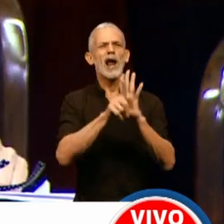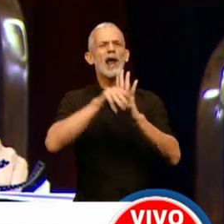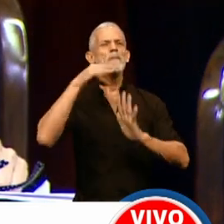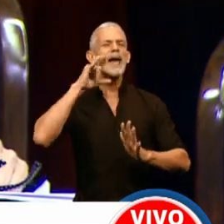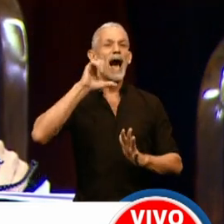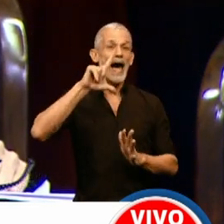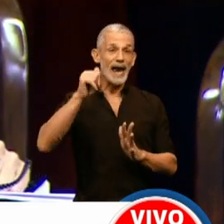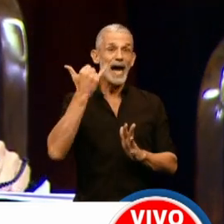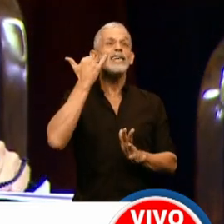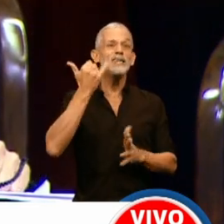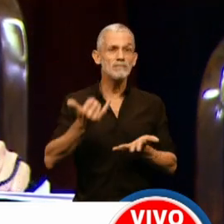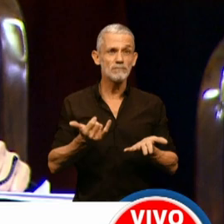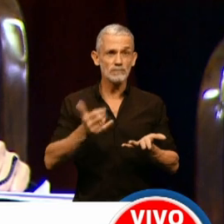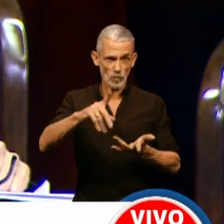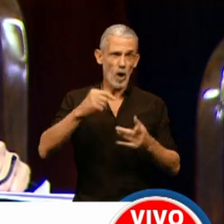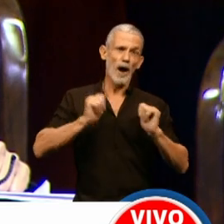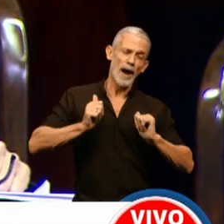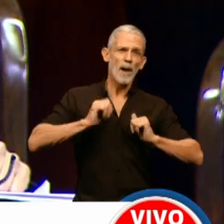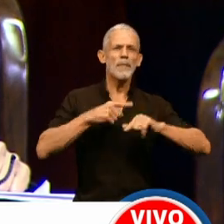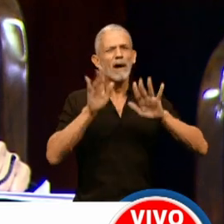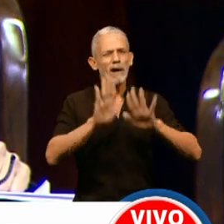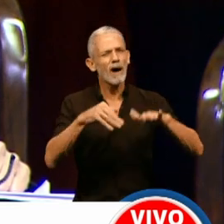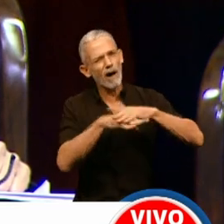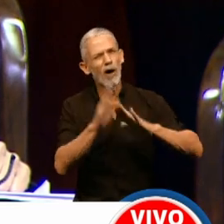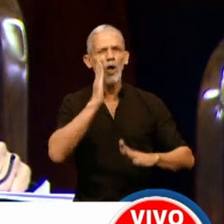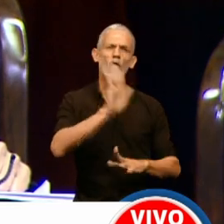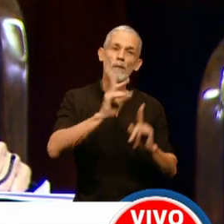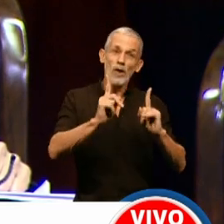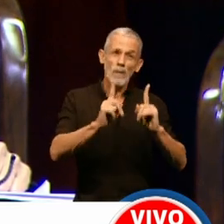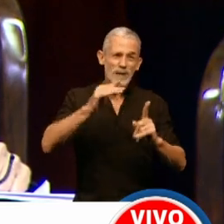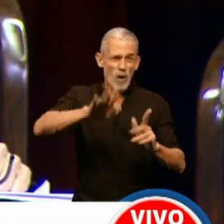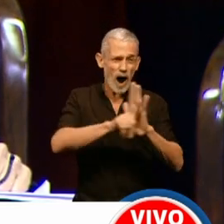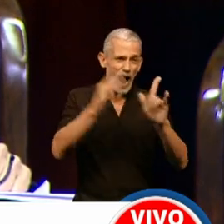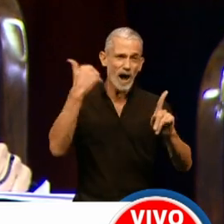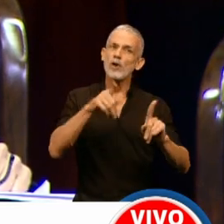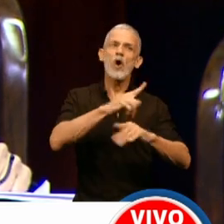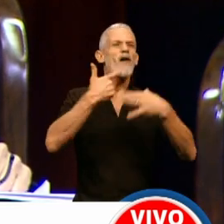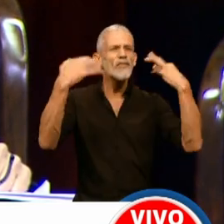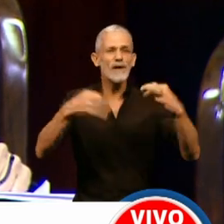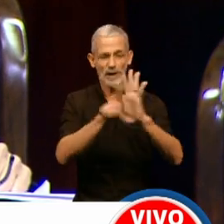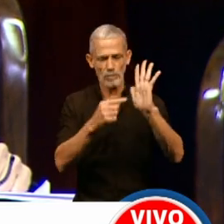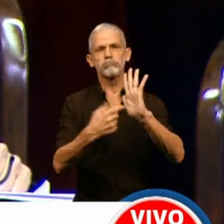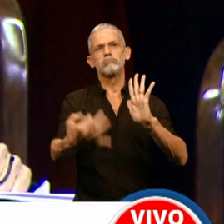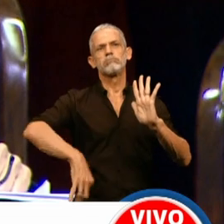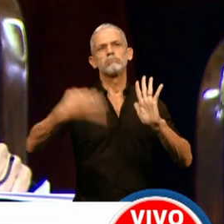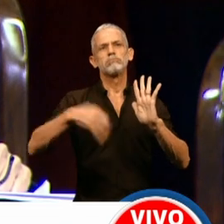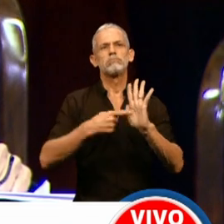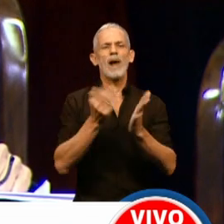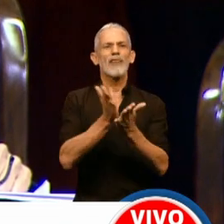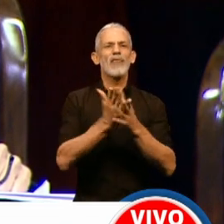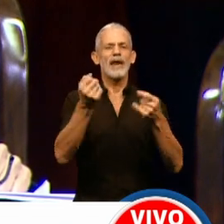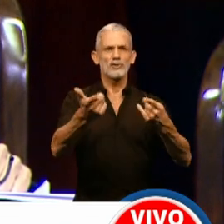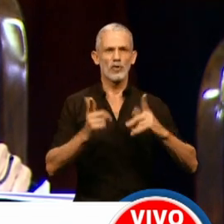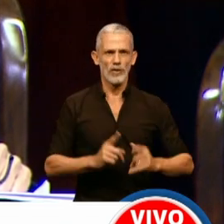micaela que no quede letra muerta esto que estamos reconociendo ahora que realmente sea un reconocimiento de derechos